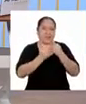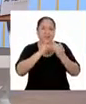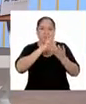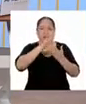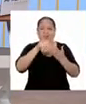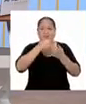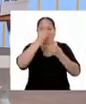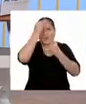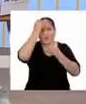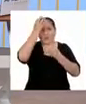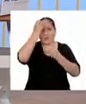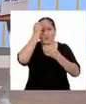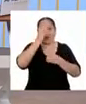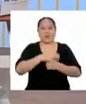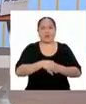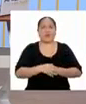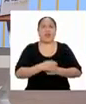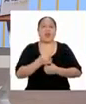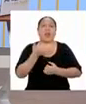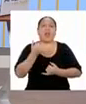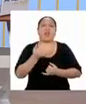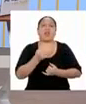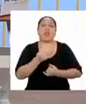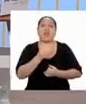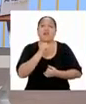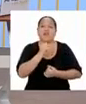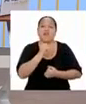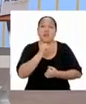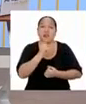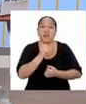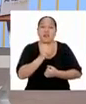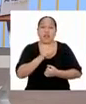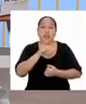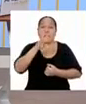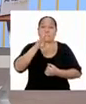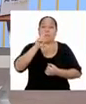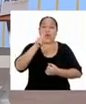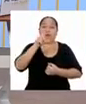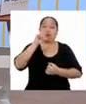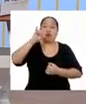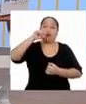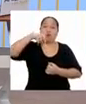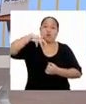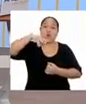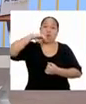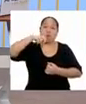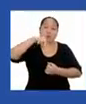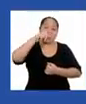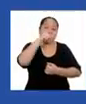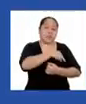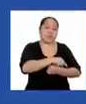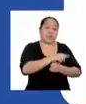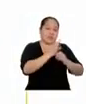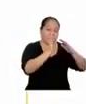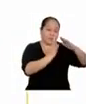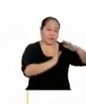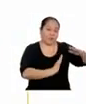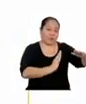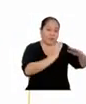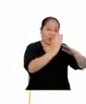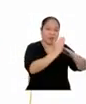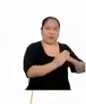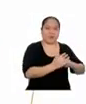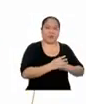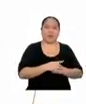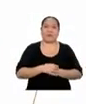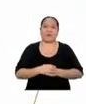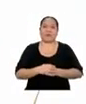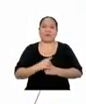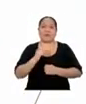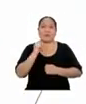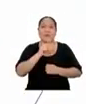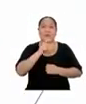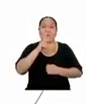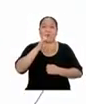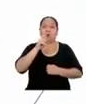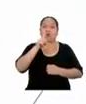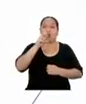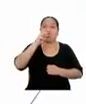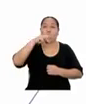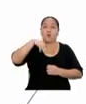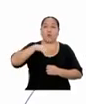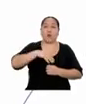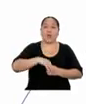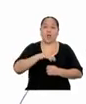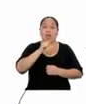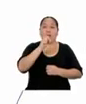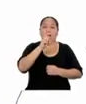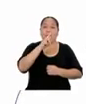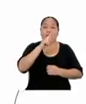faltaban. Ahora, solo faltaría calcular el volumen de la pirámide irregular. El volumen es igual al